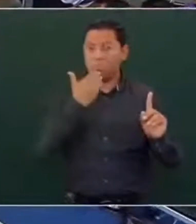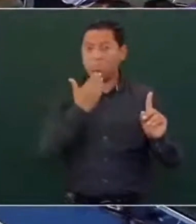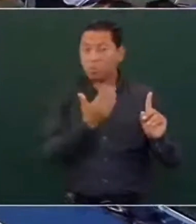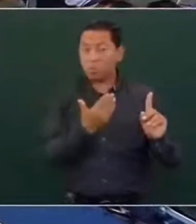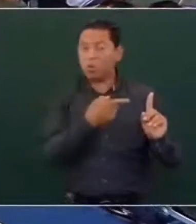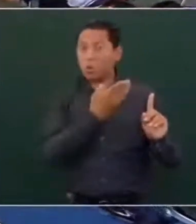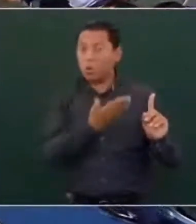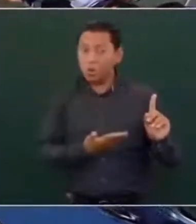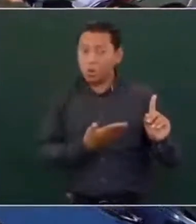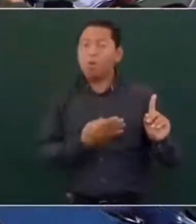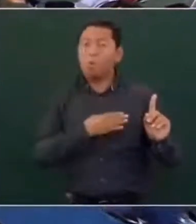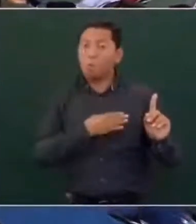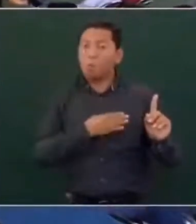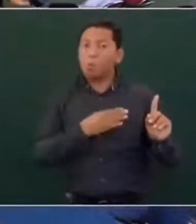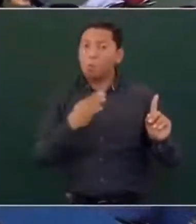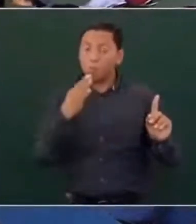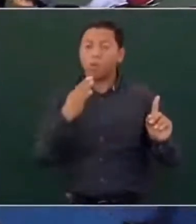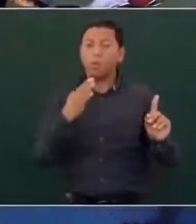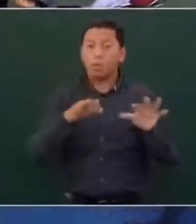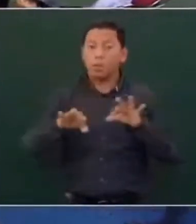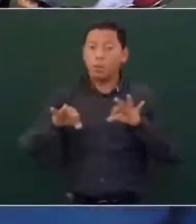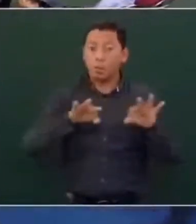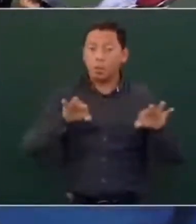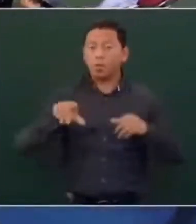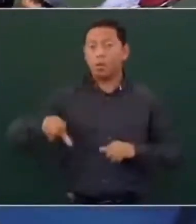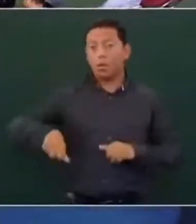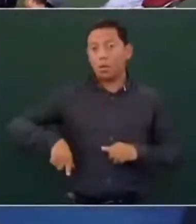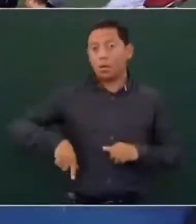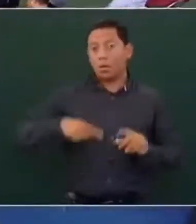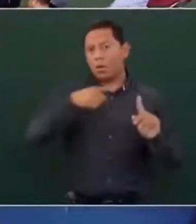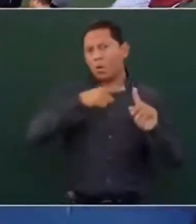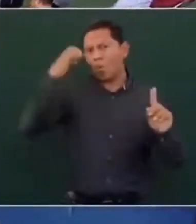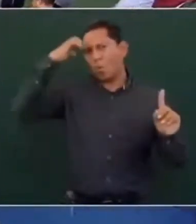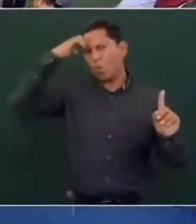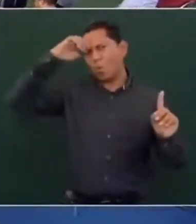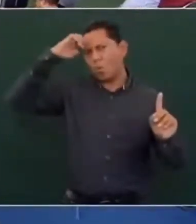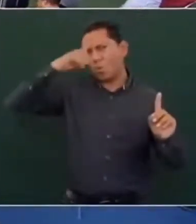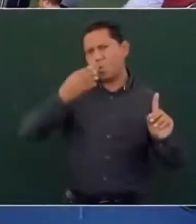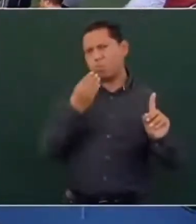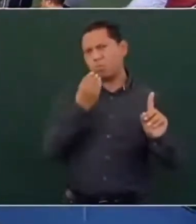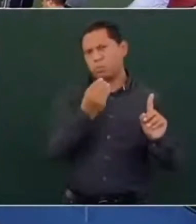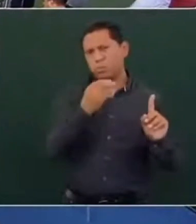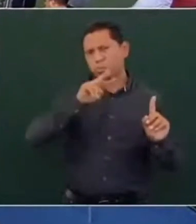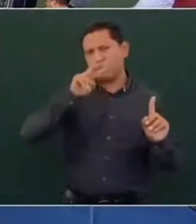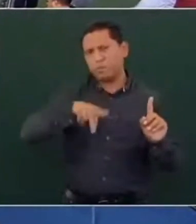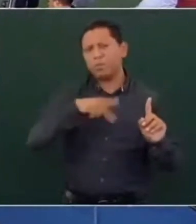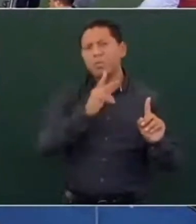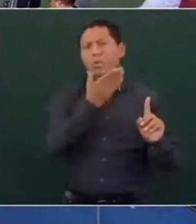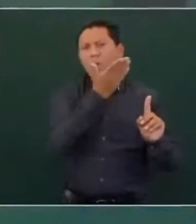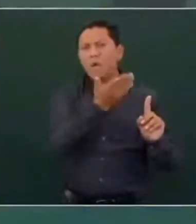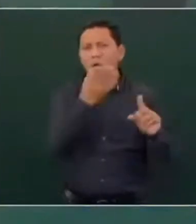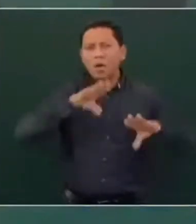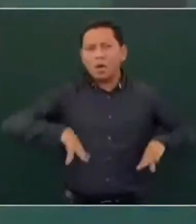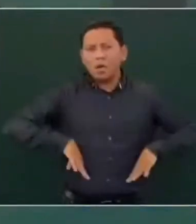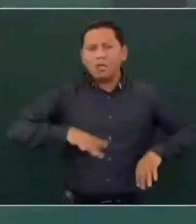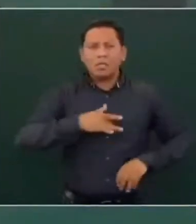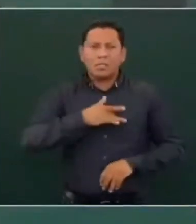una muy buena servidora pública, con mucha experiencia, pero sobre todo sensible,